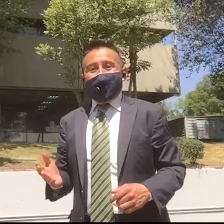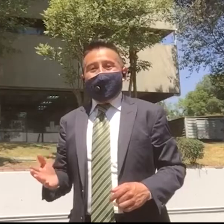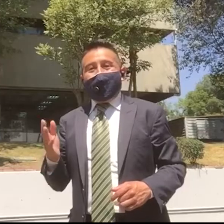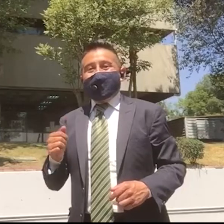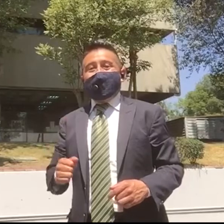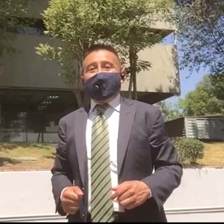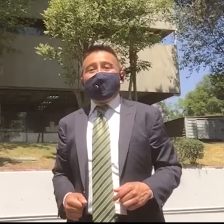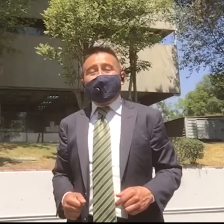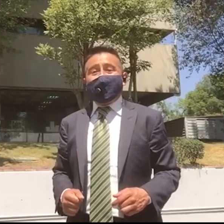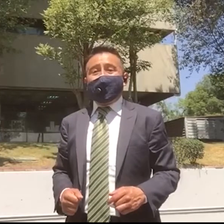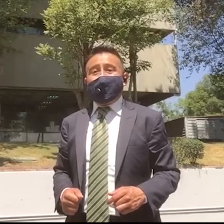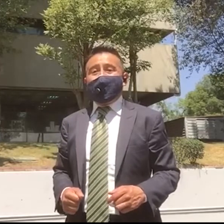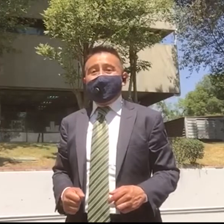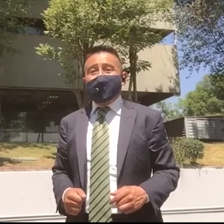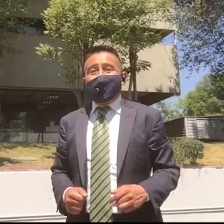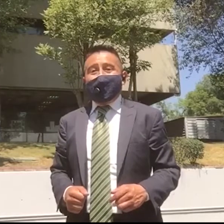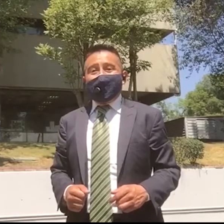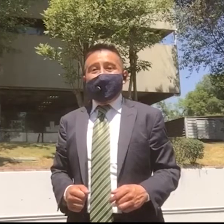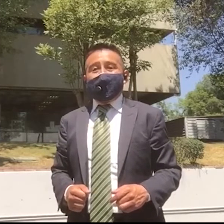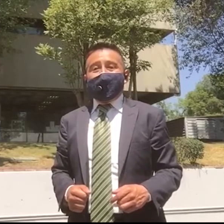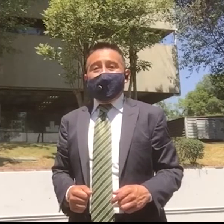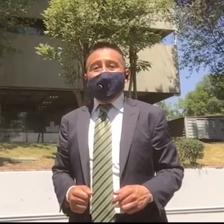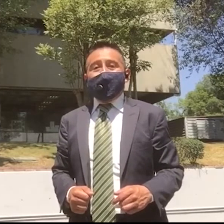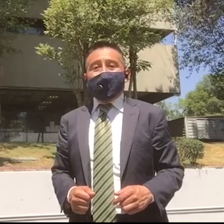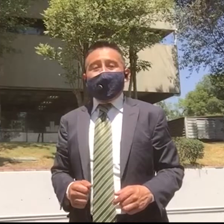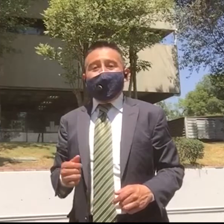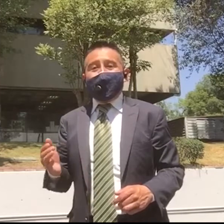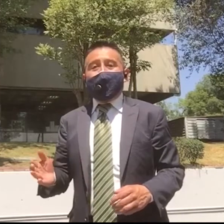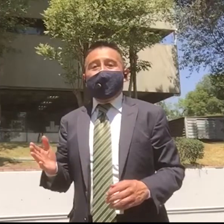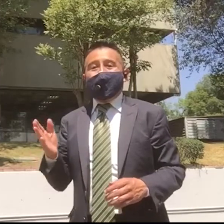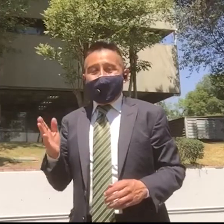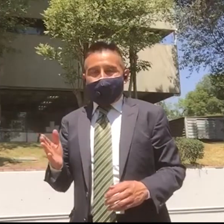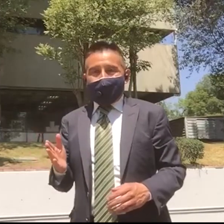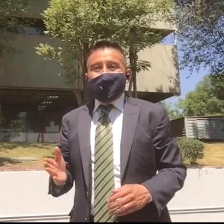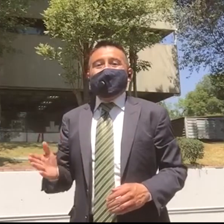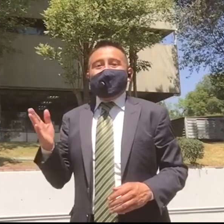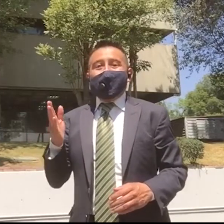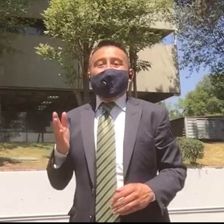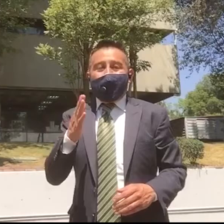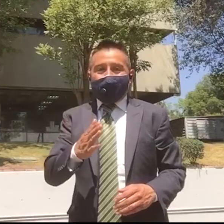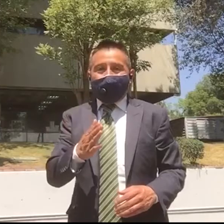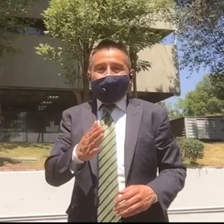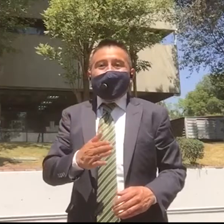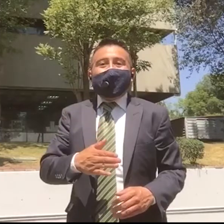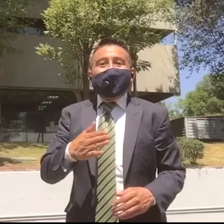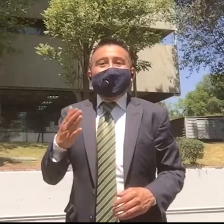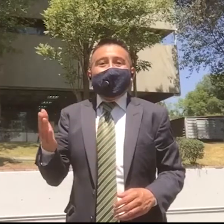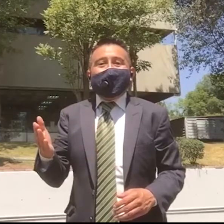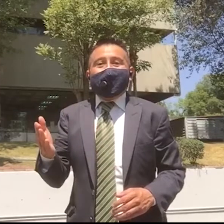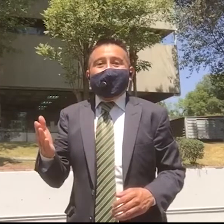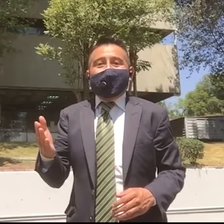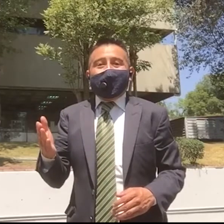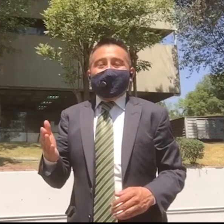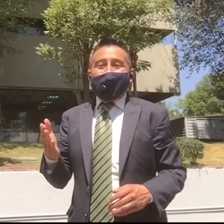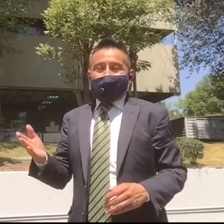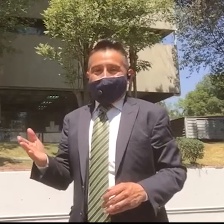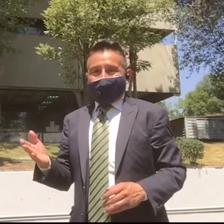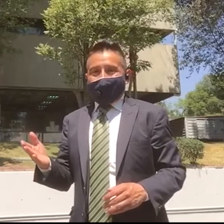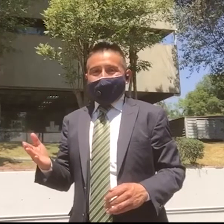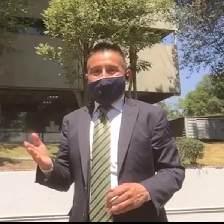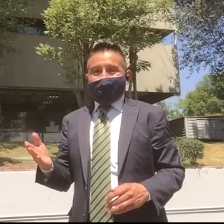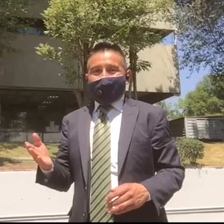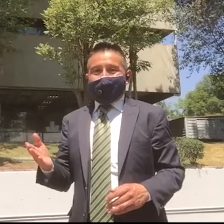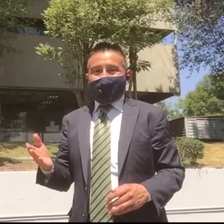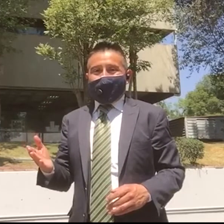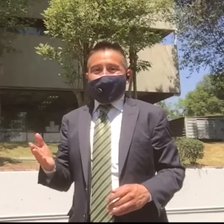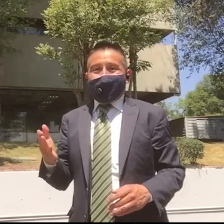modo de vida, a decir, el primer mandatario de la nación. Al respecto, veamos cómo lo detalla, comparando de cinco a uno, el nivel de pago